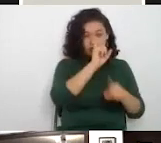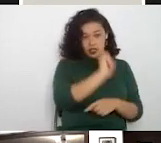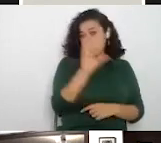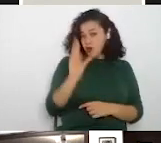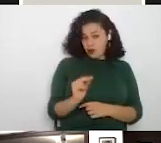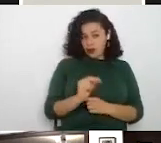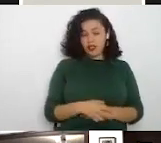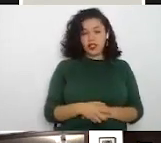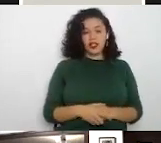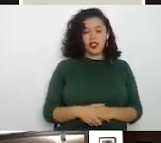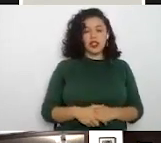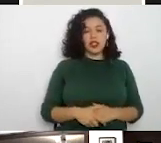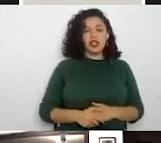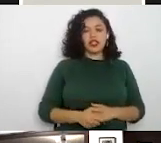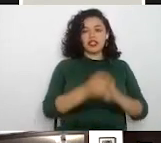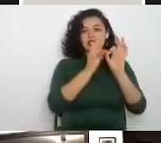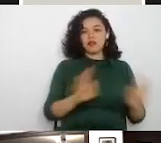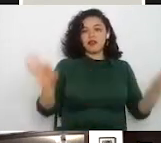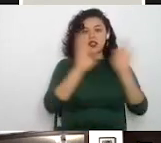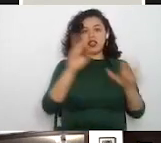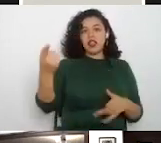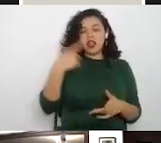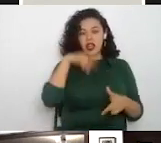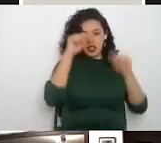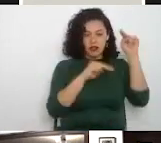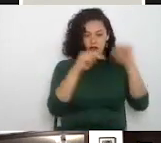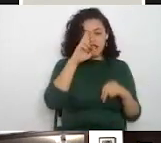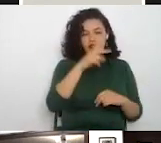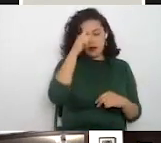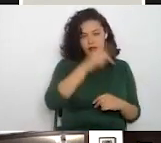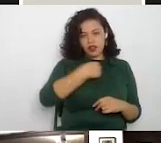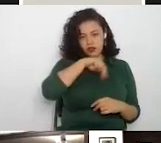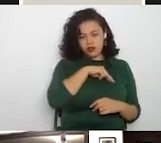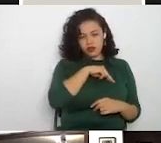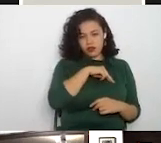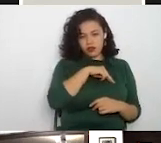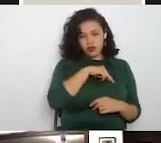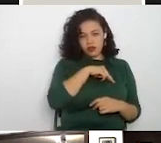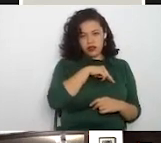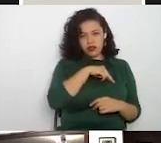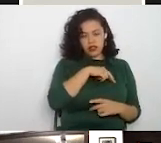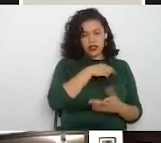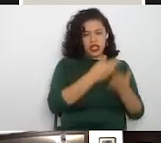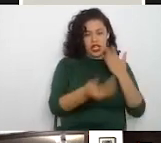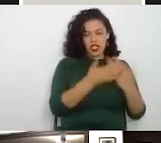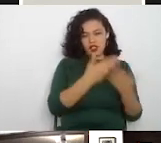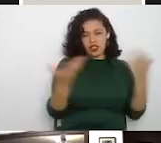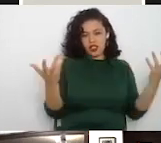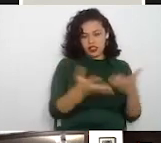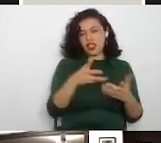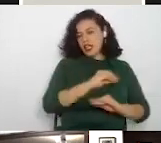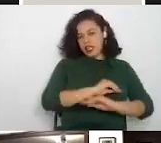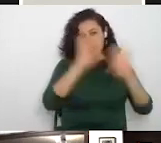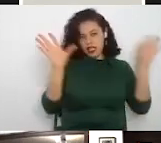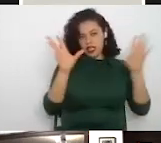importante medir lo que estamos haciendo para poder, en función de eso, tomar acciones y por supuesto,